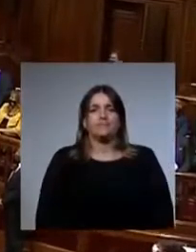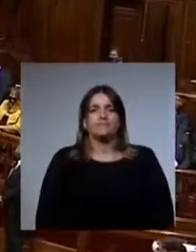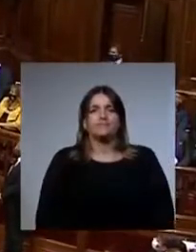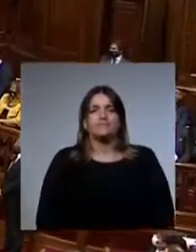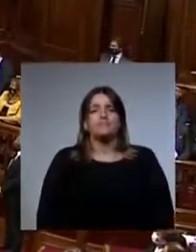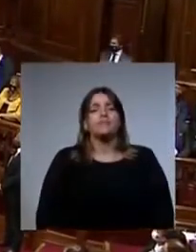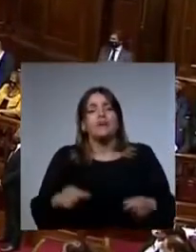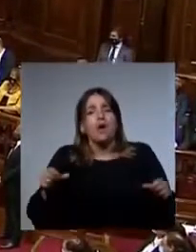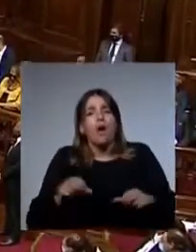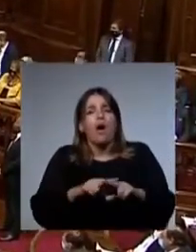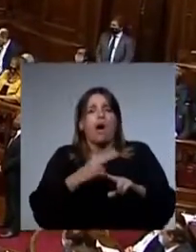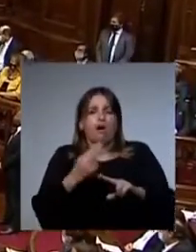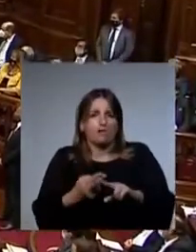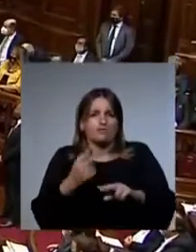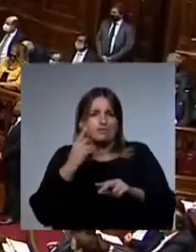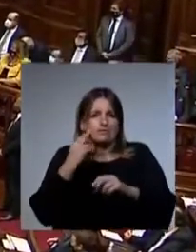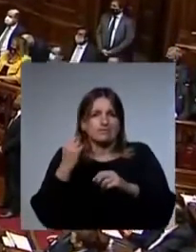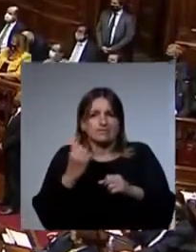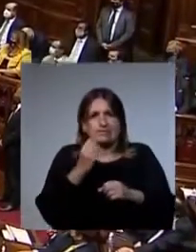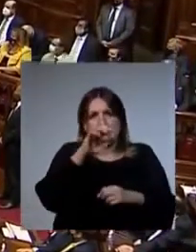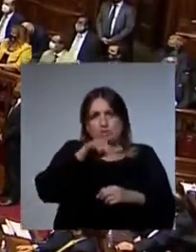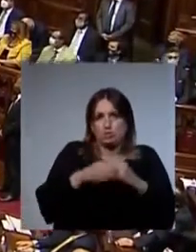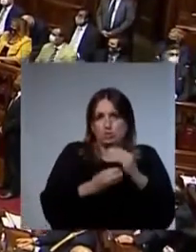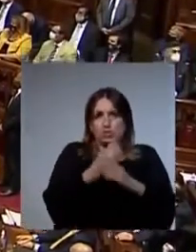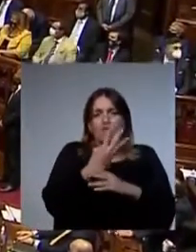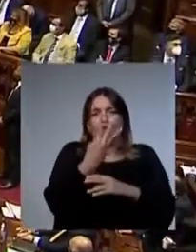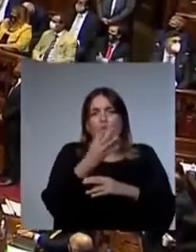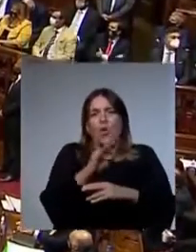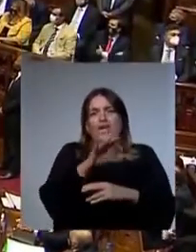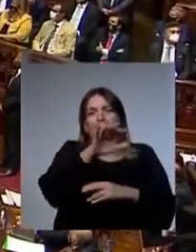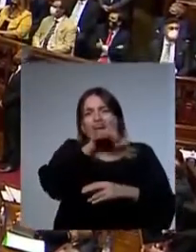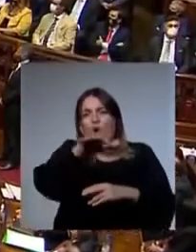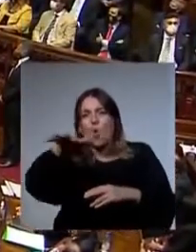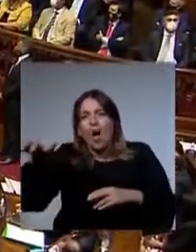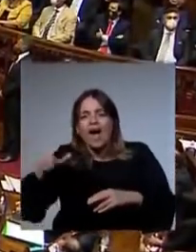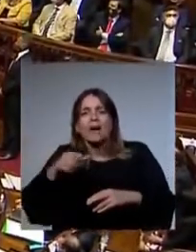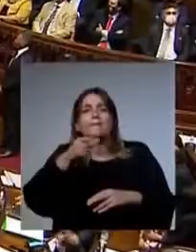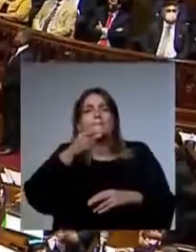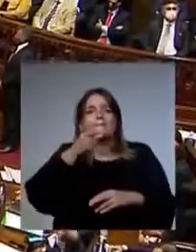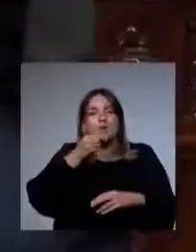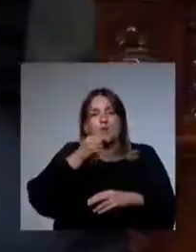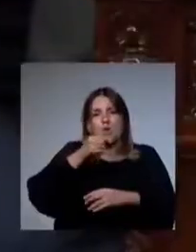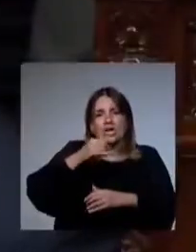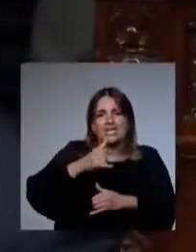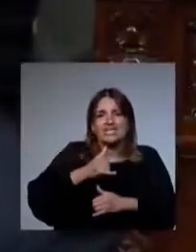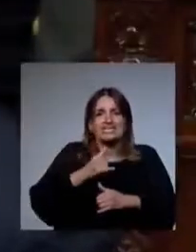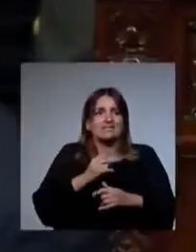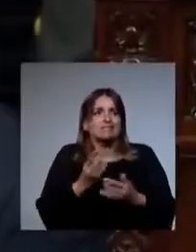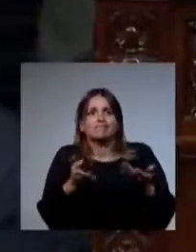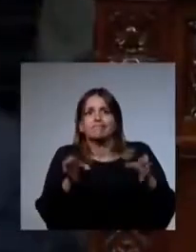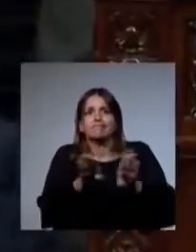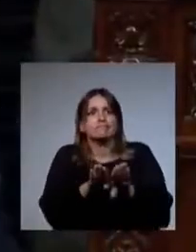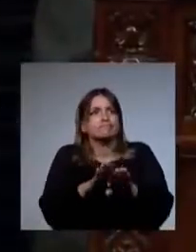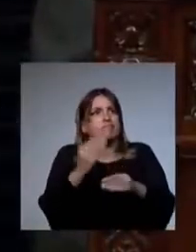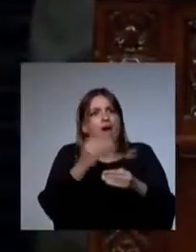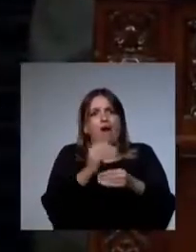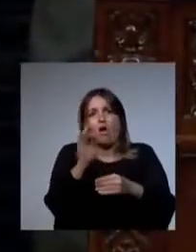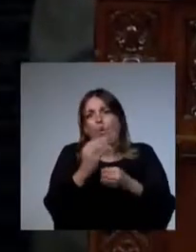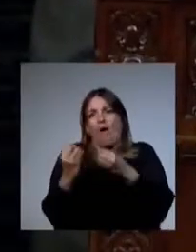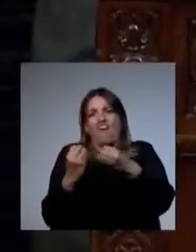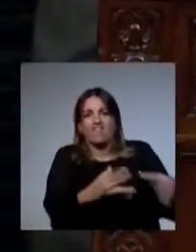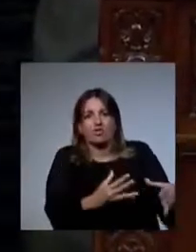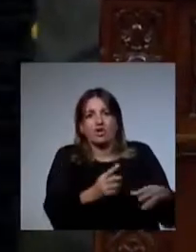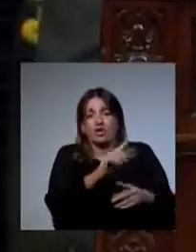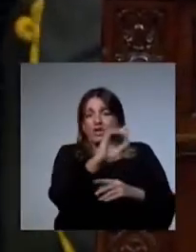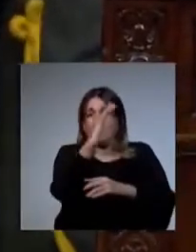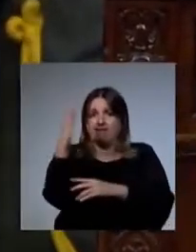Se reinauguraron 40 destacamentos y seccionales que estaban cerradas o totalmente abandonadas, principalmente en